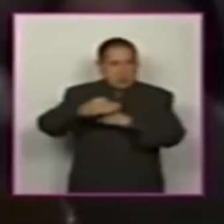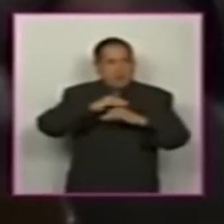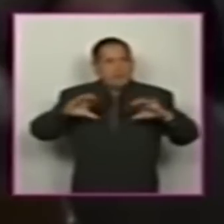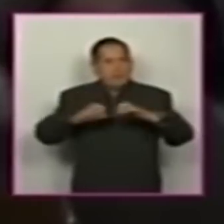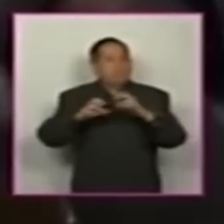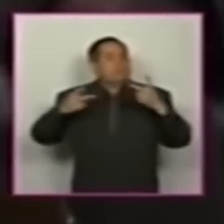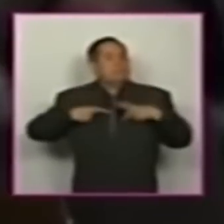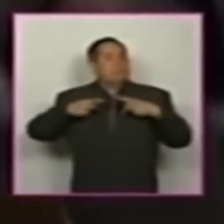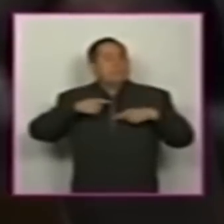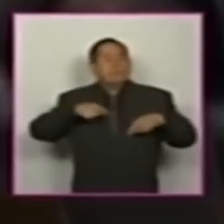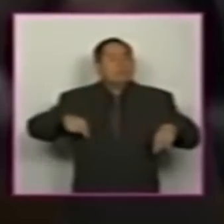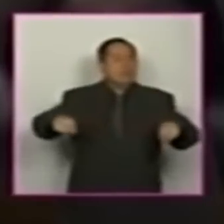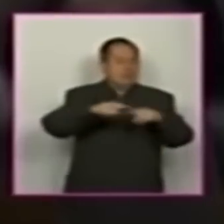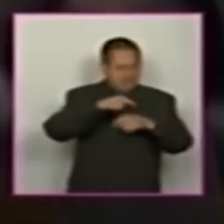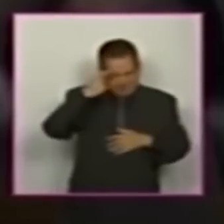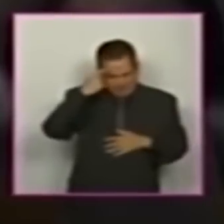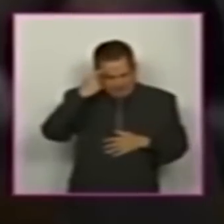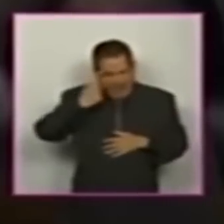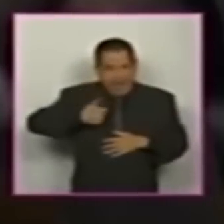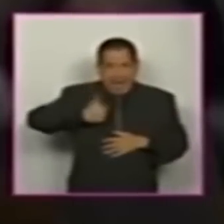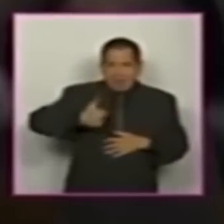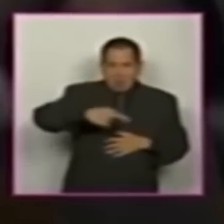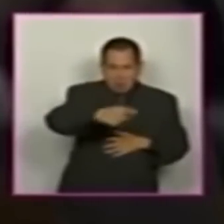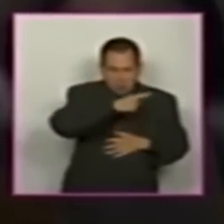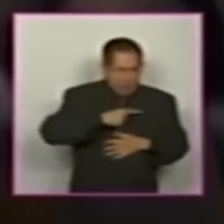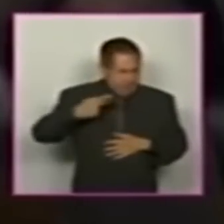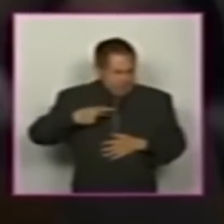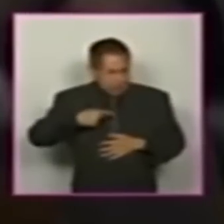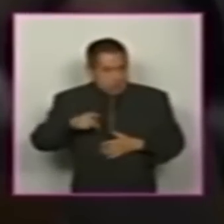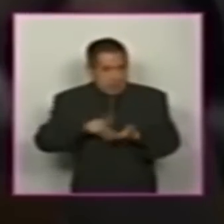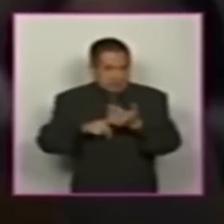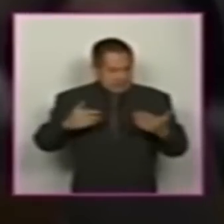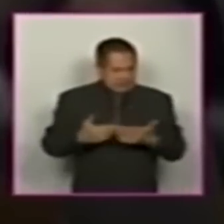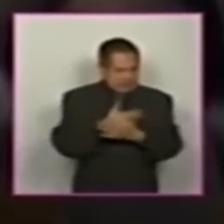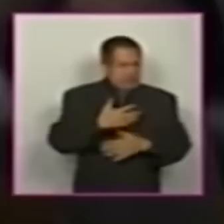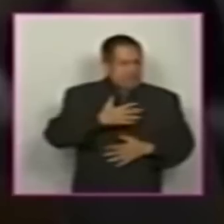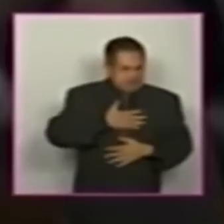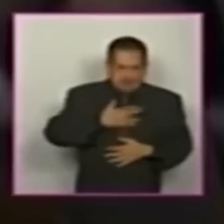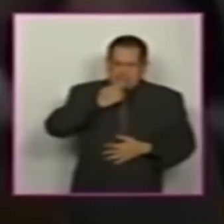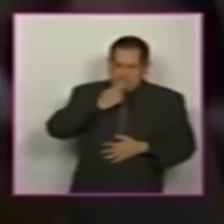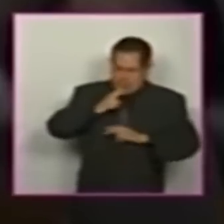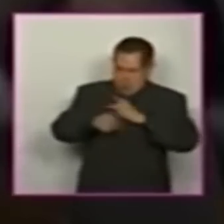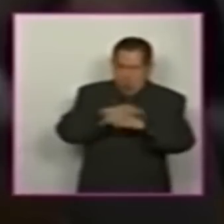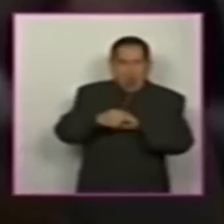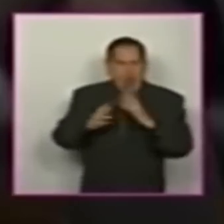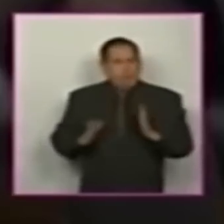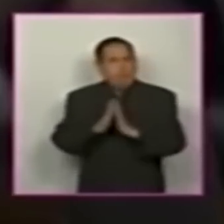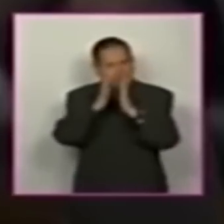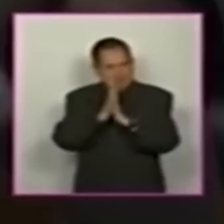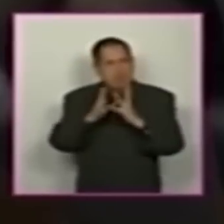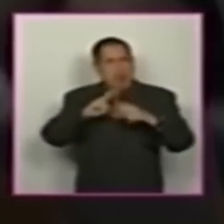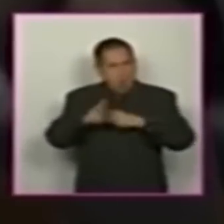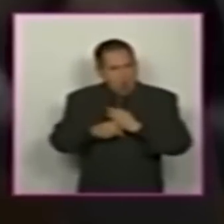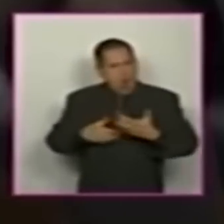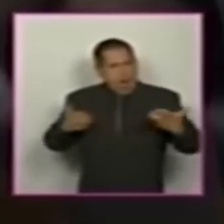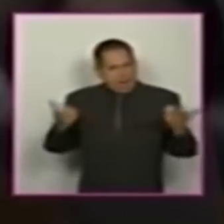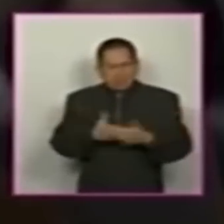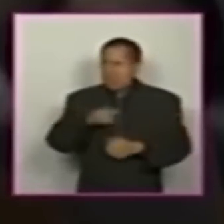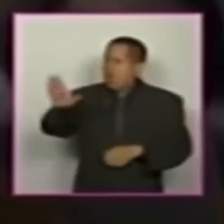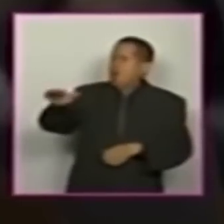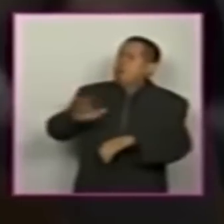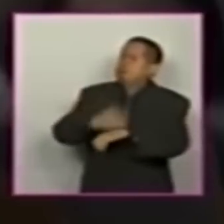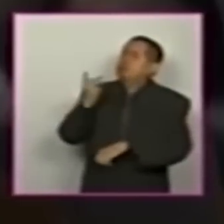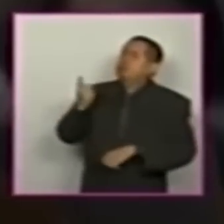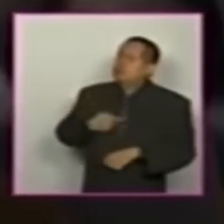presentando. Entonces, creo que conocimiento respecto de los deberes hay, y ahora es un momento, pues yo creo que muy oportuno para que todos